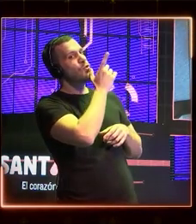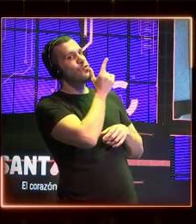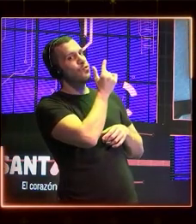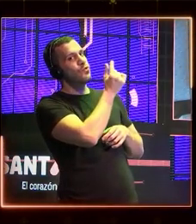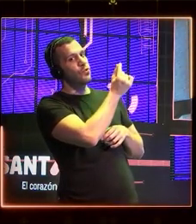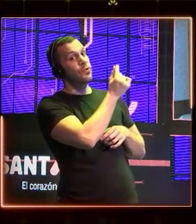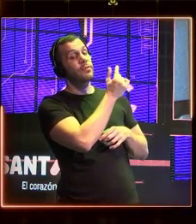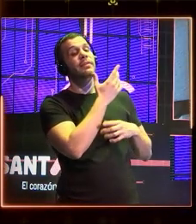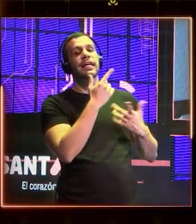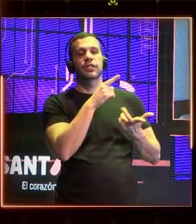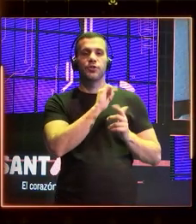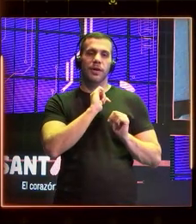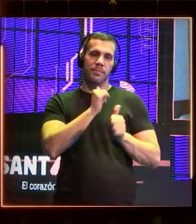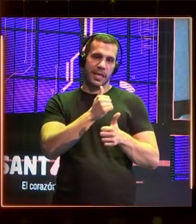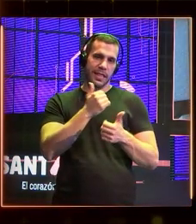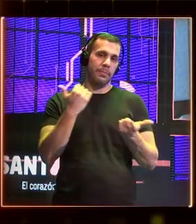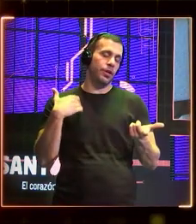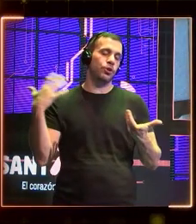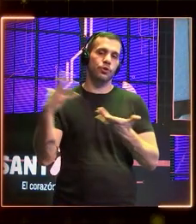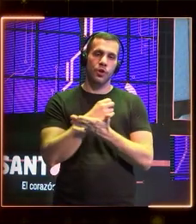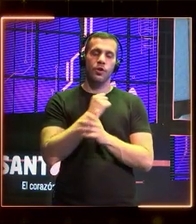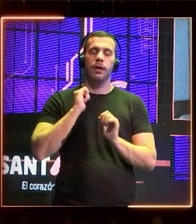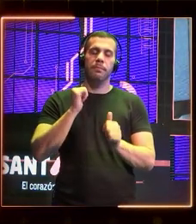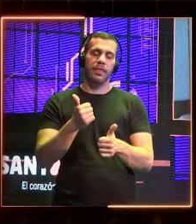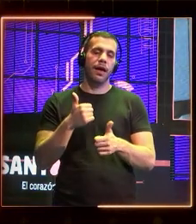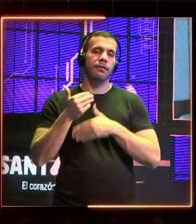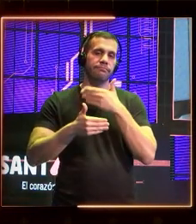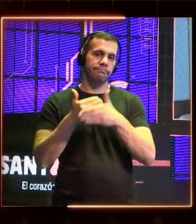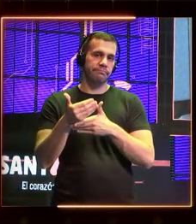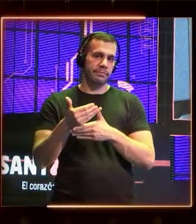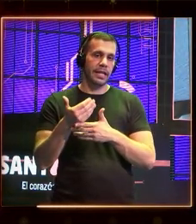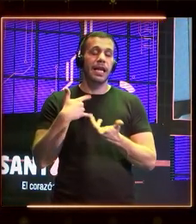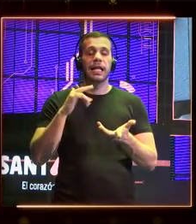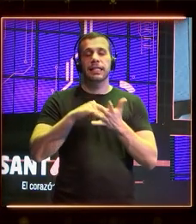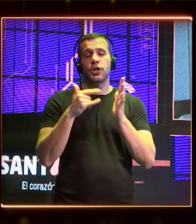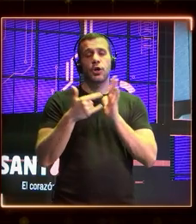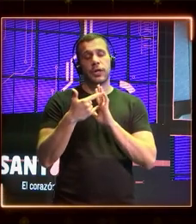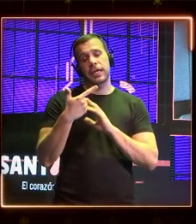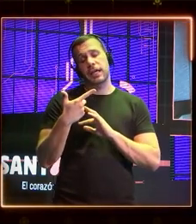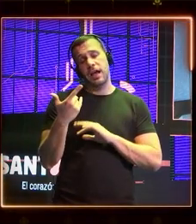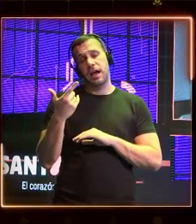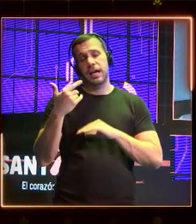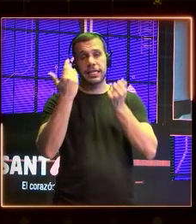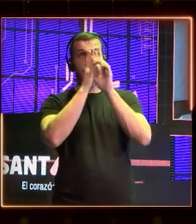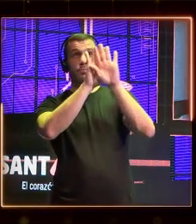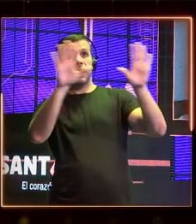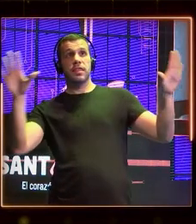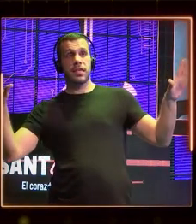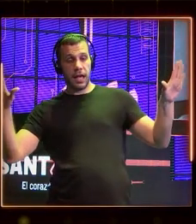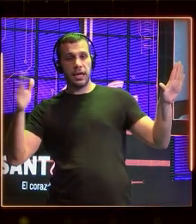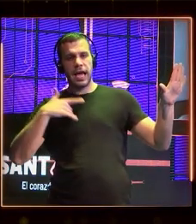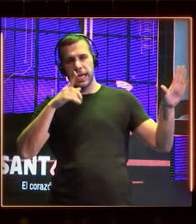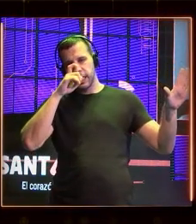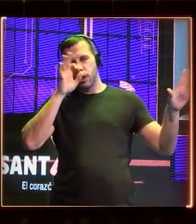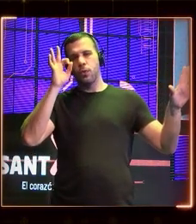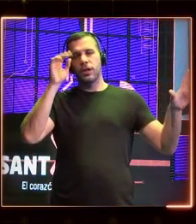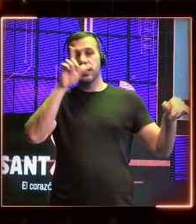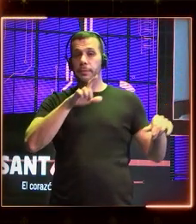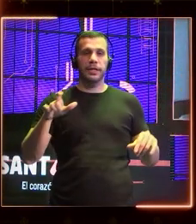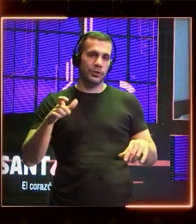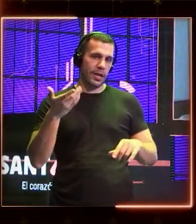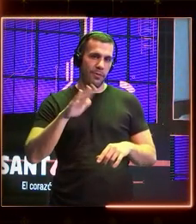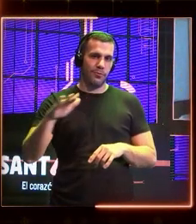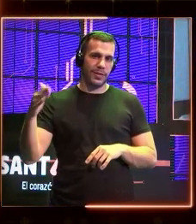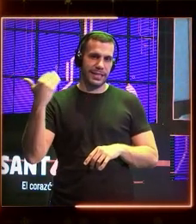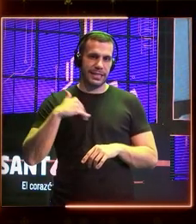empezar la tecnología espacial nos va a traer recuerdos de gente que no está ojo con eso eh yo mi perrito murió hace dos